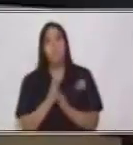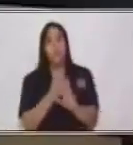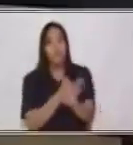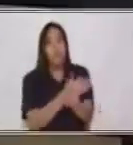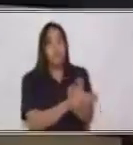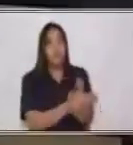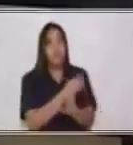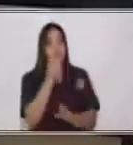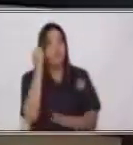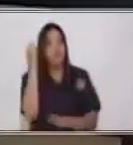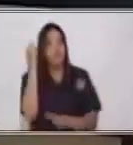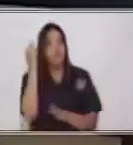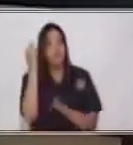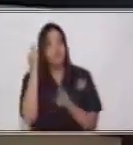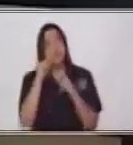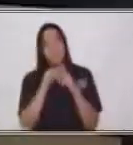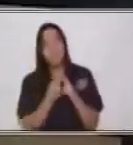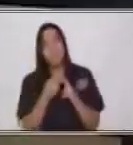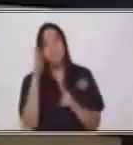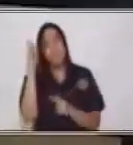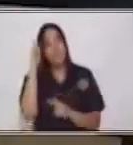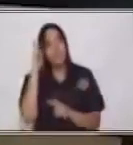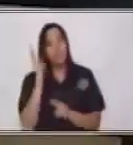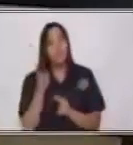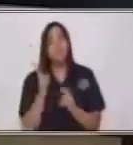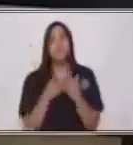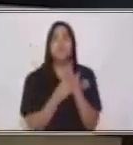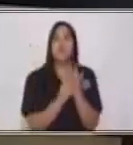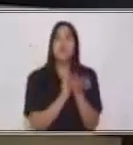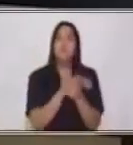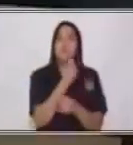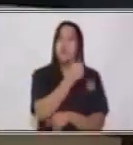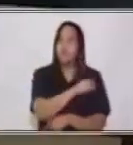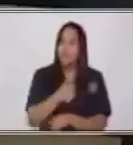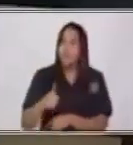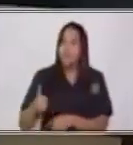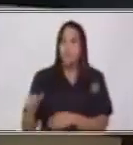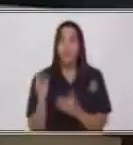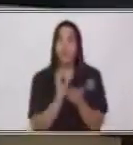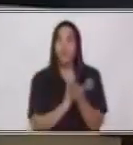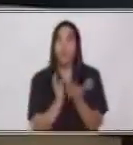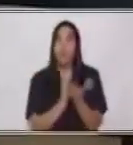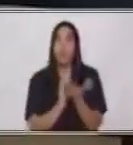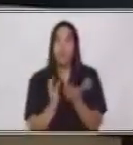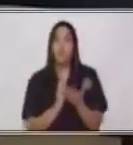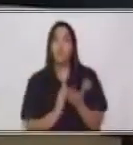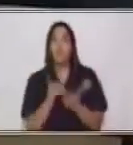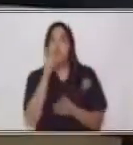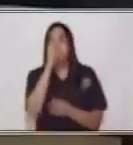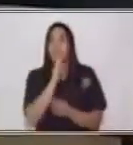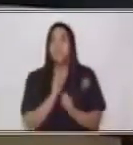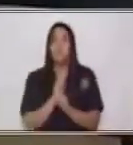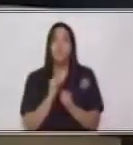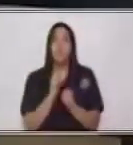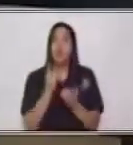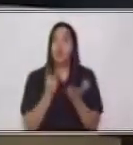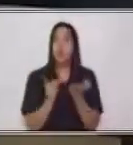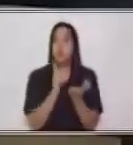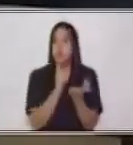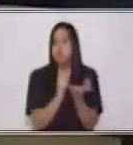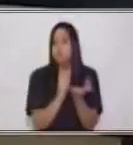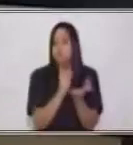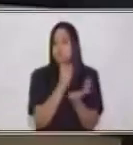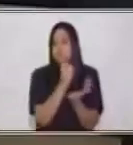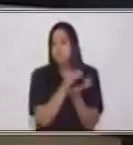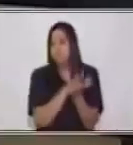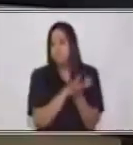de empezar, les recomiendo que laven sus manos con agua, constantemente con agua y jabón. Y en esta